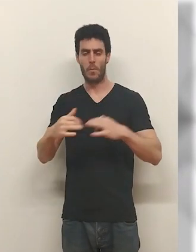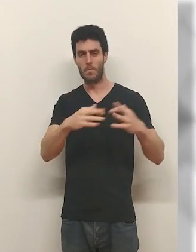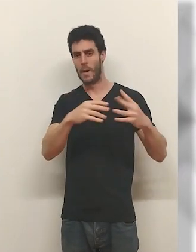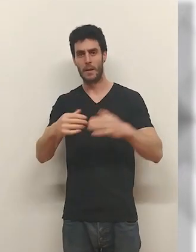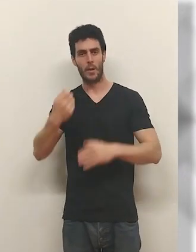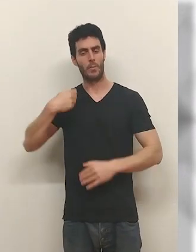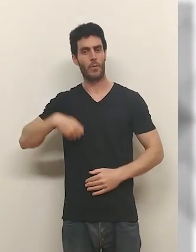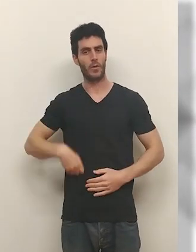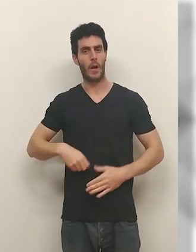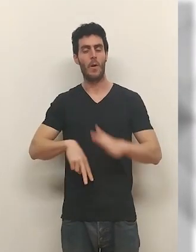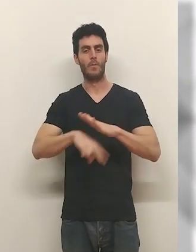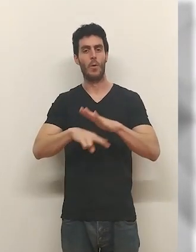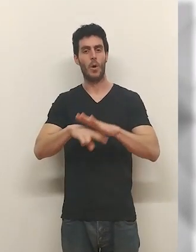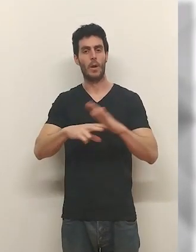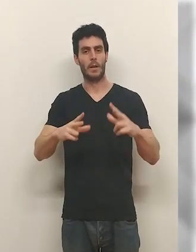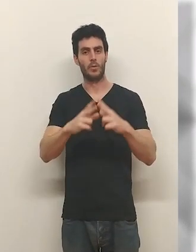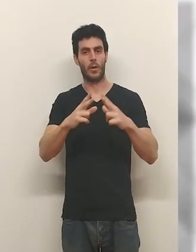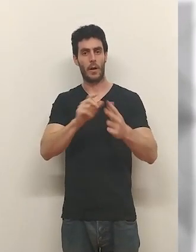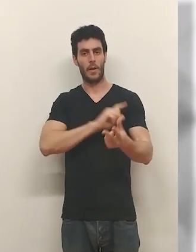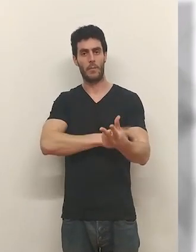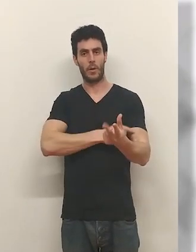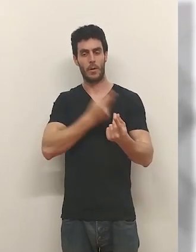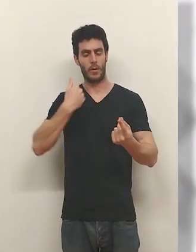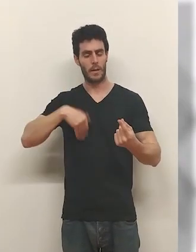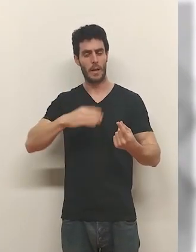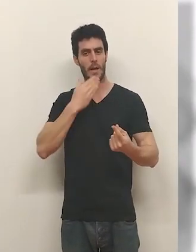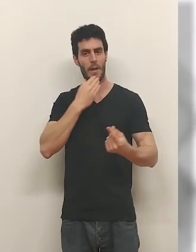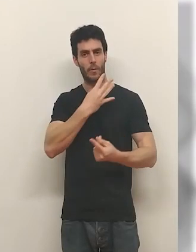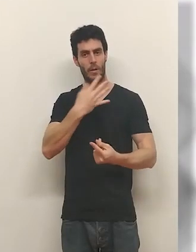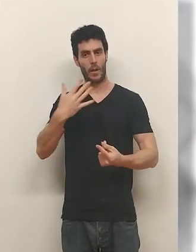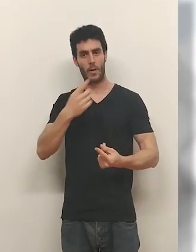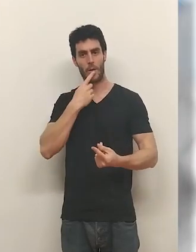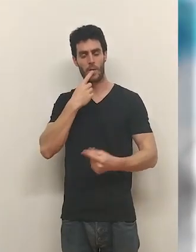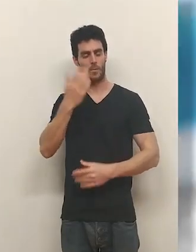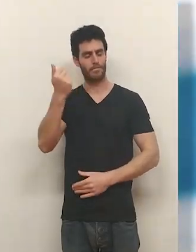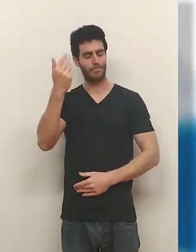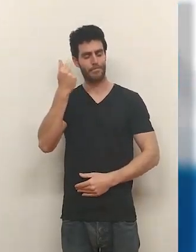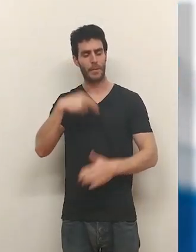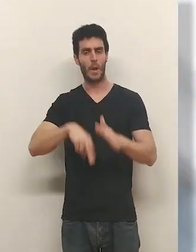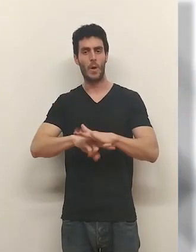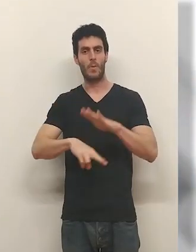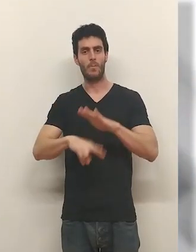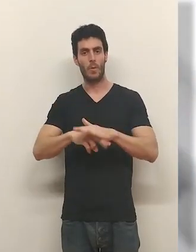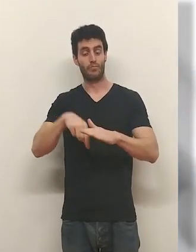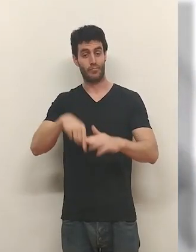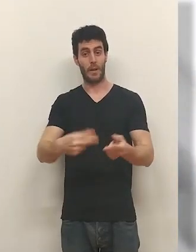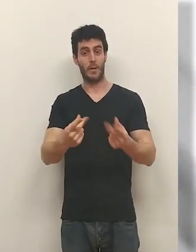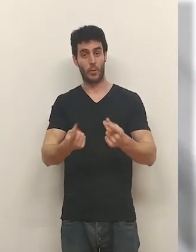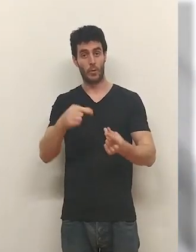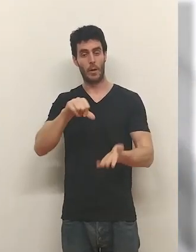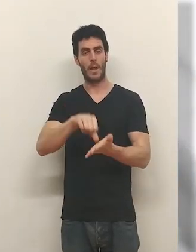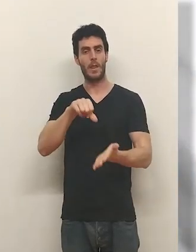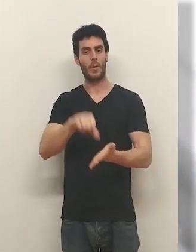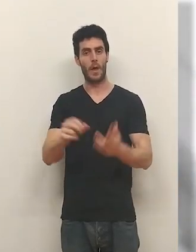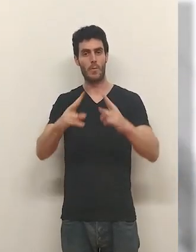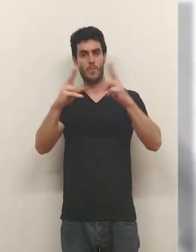como profesional. El futbolista de la Sociedad Deportiva Logroñés ha decidido a sus 45 años colgar las botas y hacerlo en las gaunas y en la